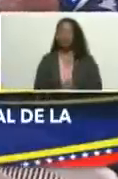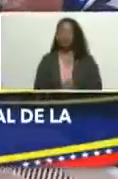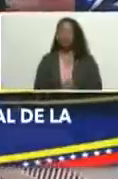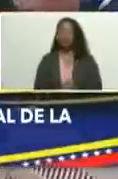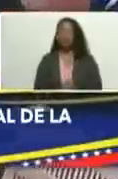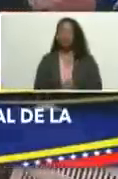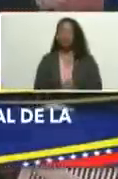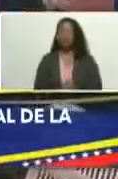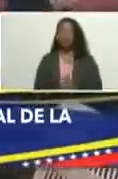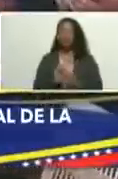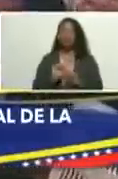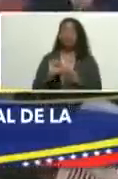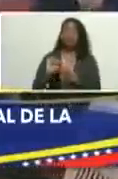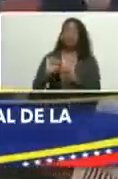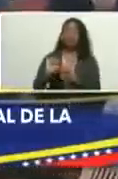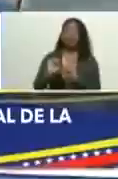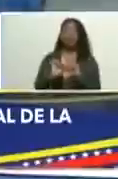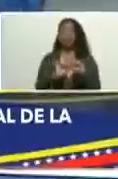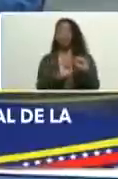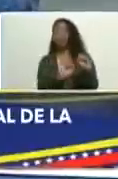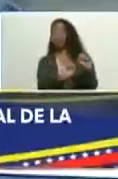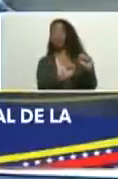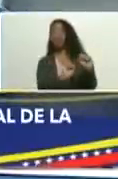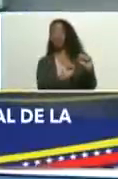Es vital,